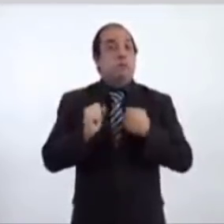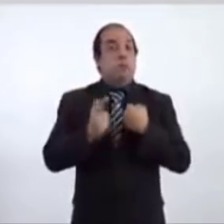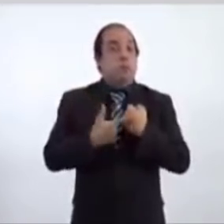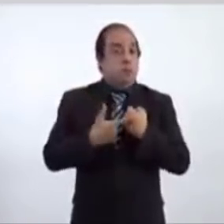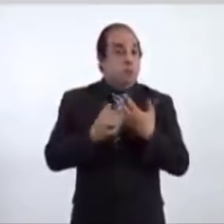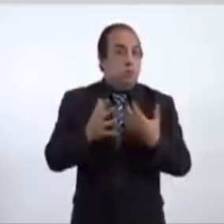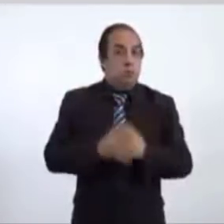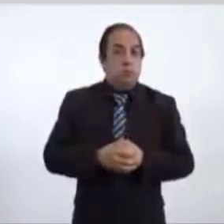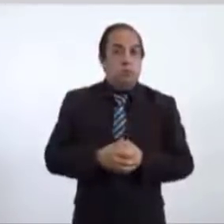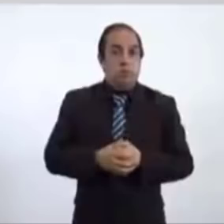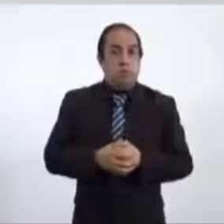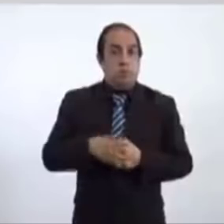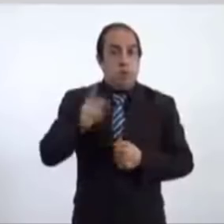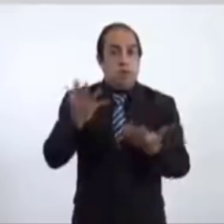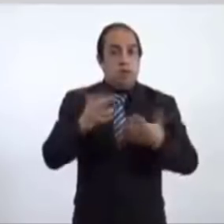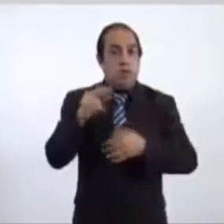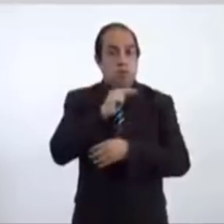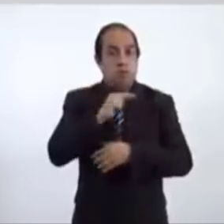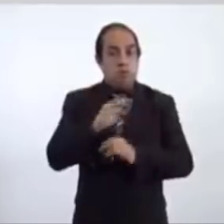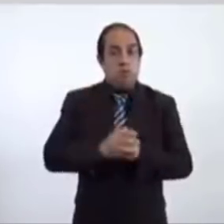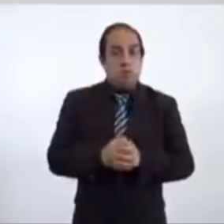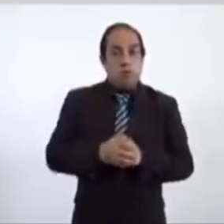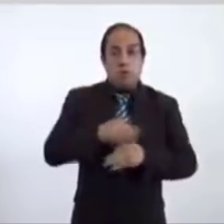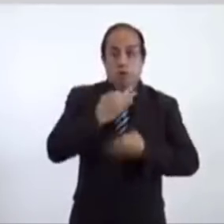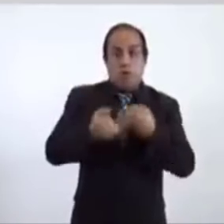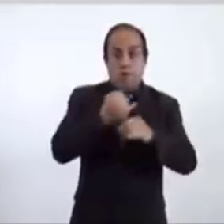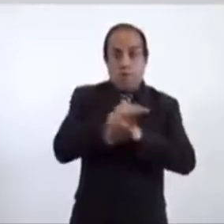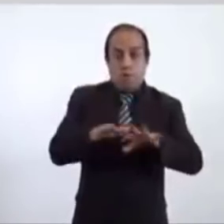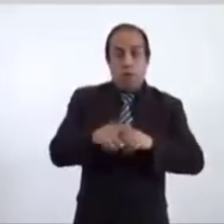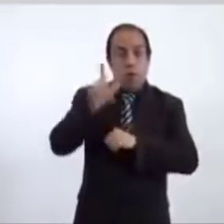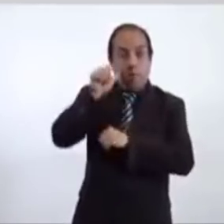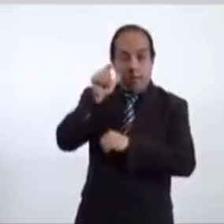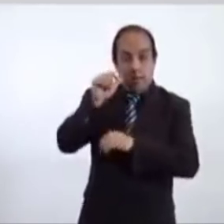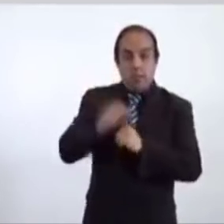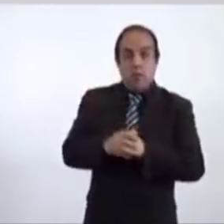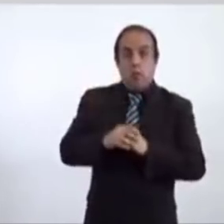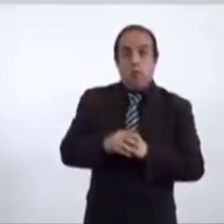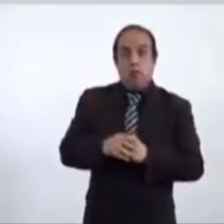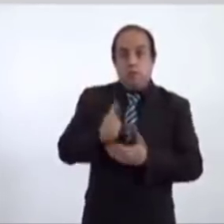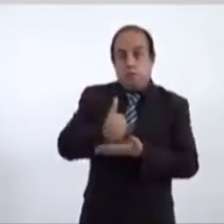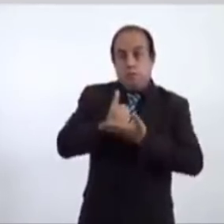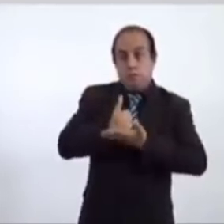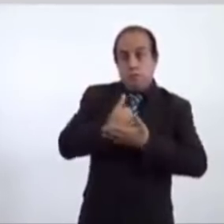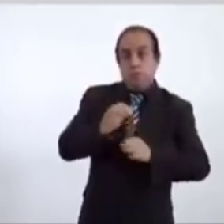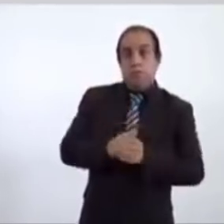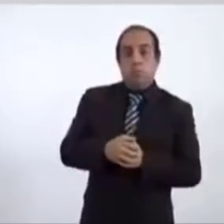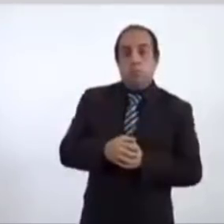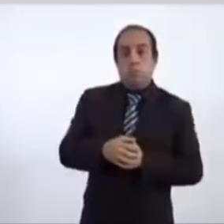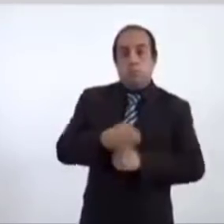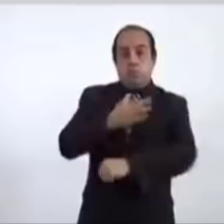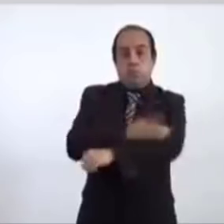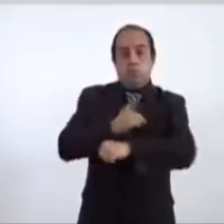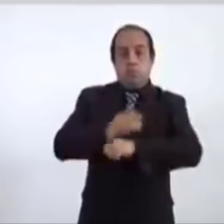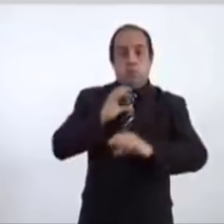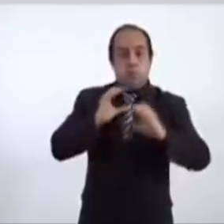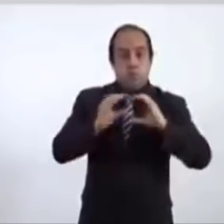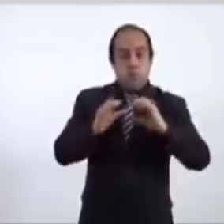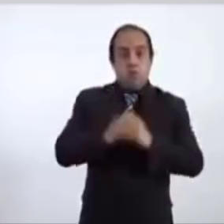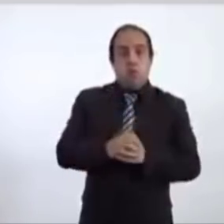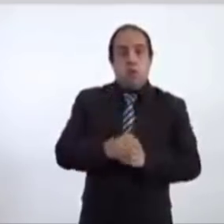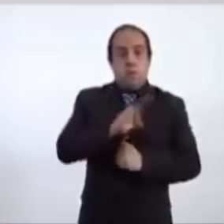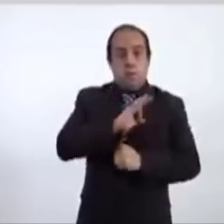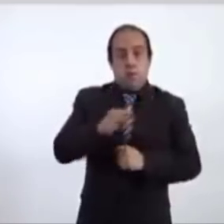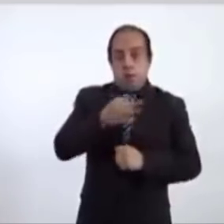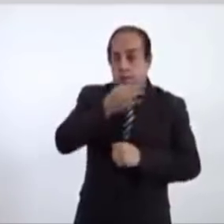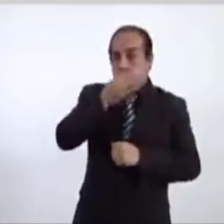hacer lo más ágil y con toda la información. Y el día de mañana, o si me ayuda aquí la coordinación de comunicación para que se les